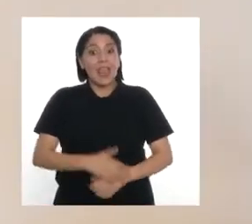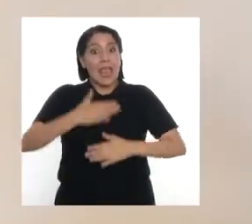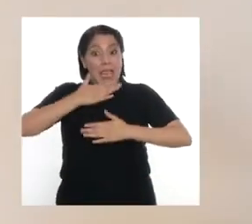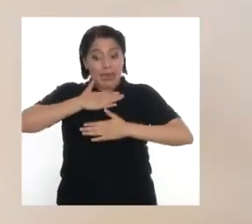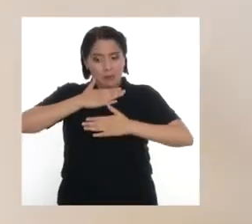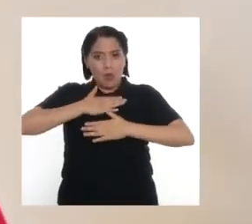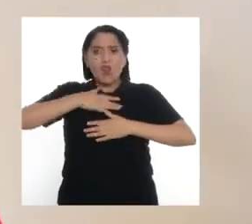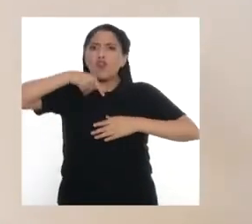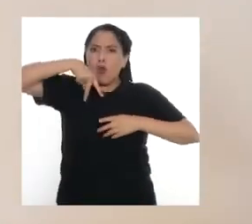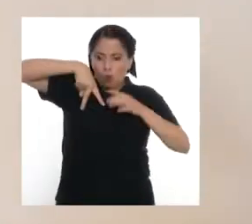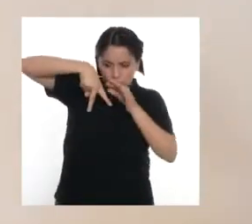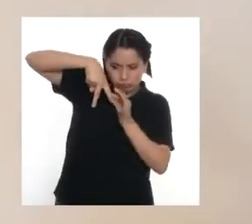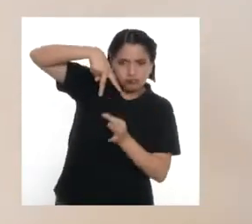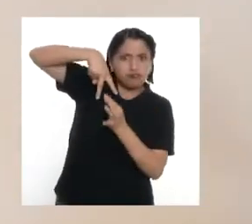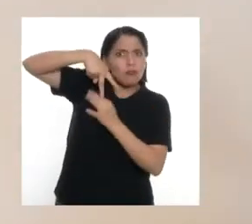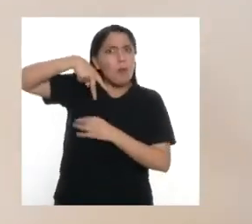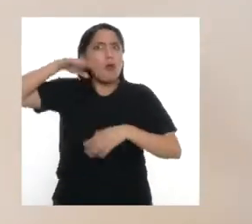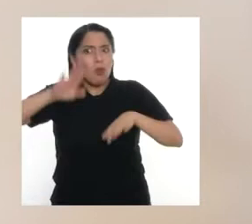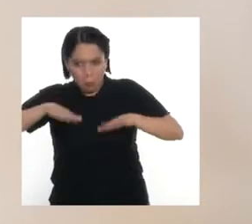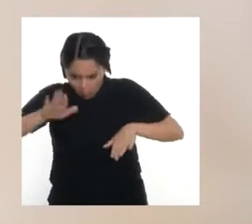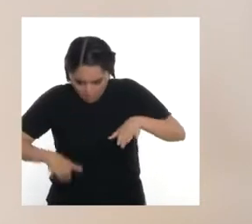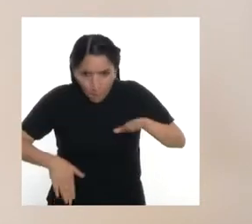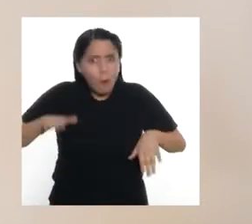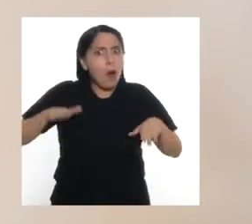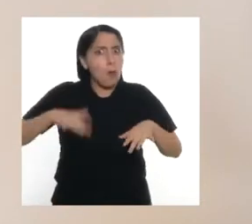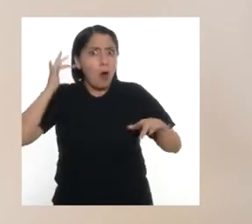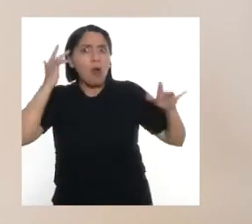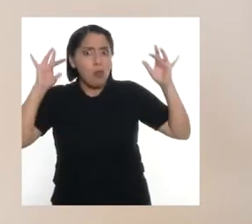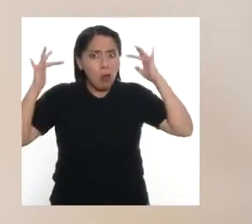El pecho o las piernas también suenan cuando les damos golpecitos con las palmas.